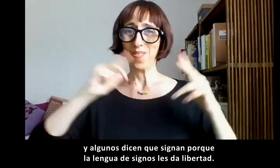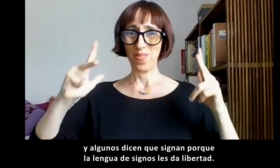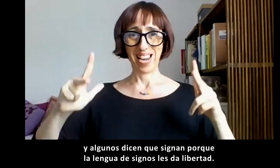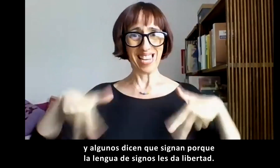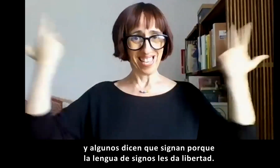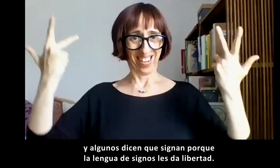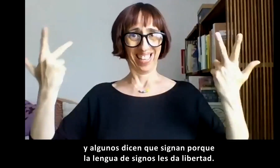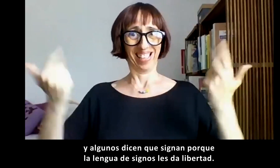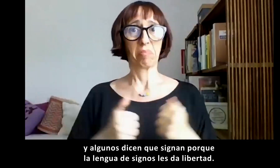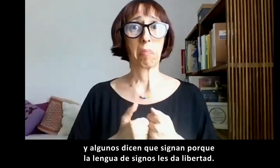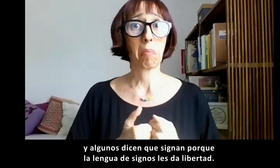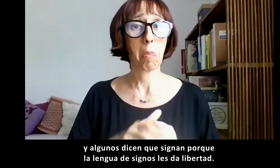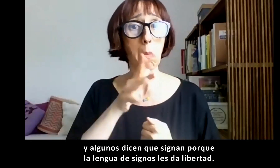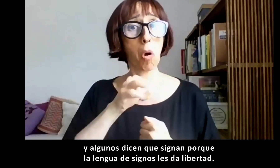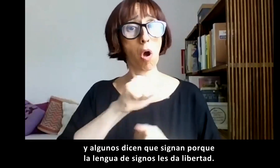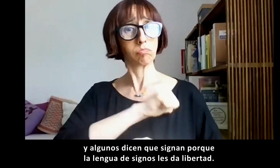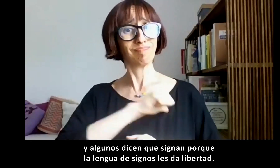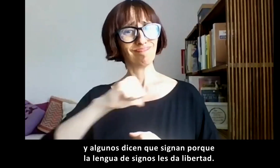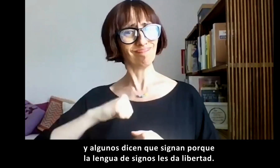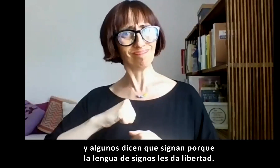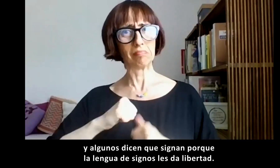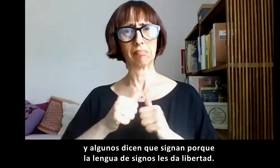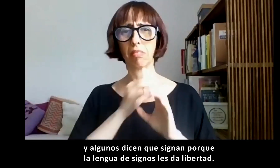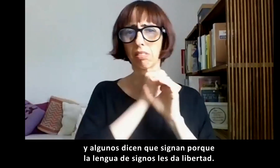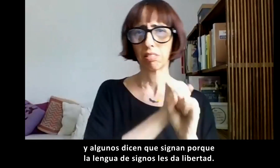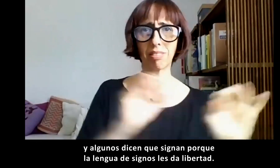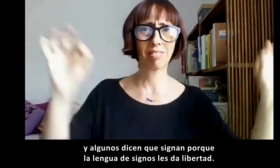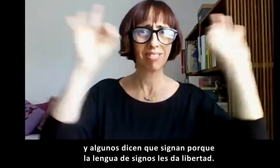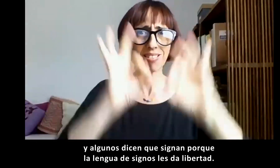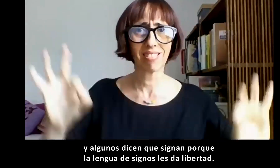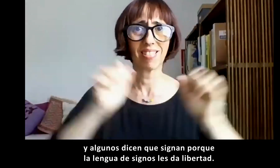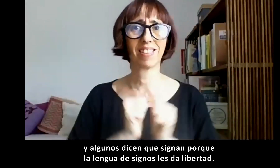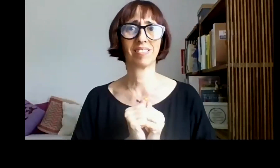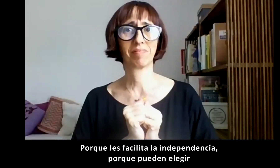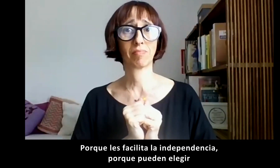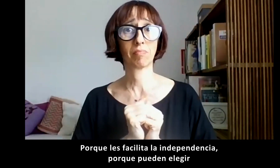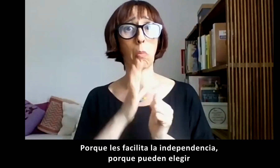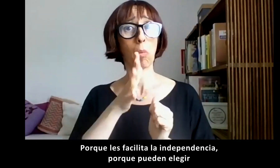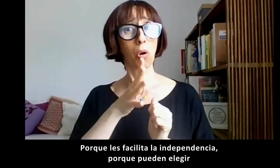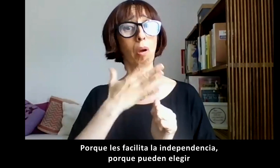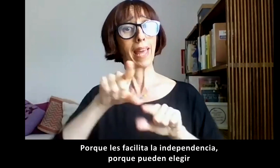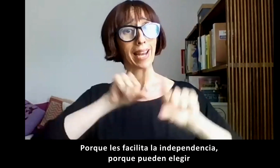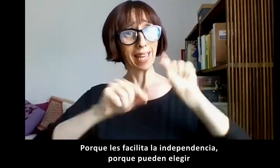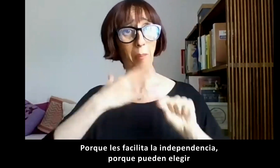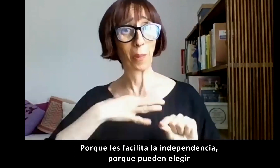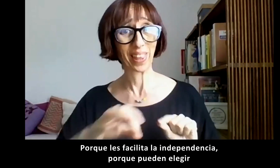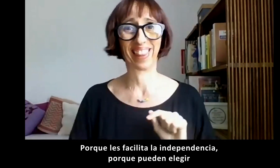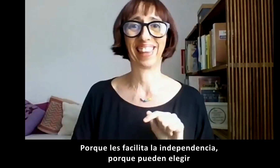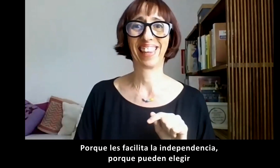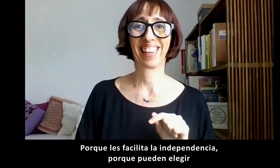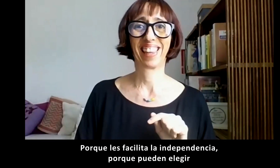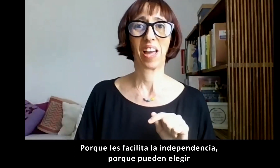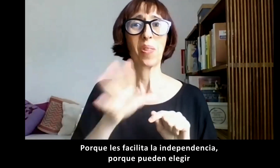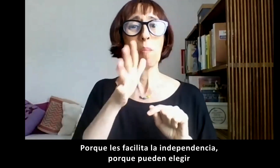algunos dicen que signan porque la lengua de signos les da libertad, porque les facilita la